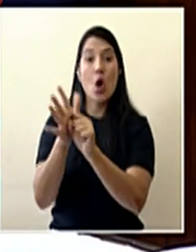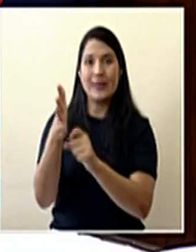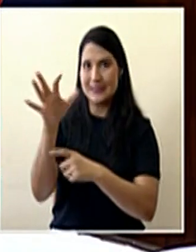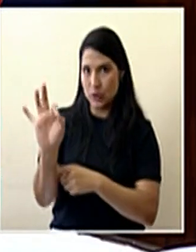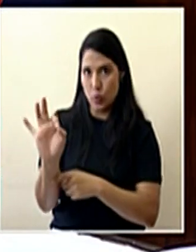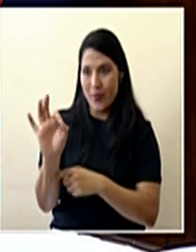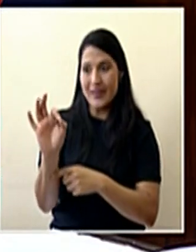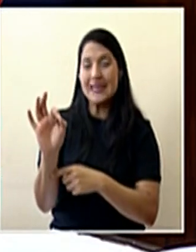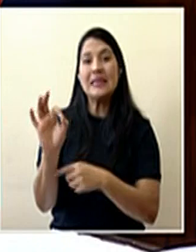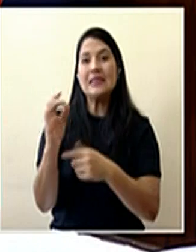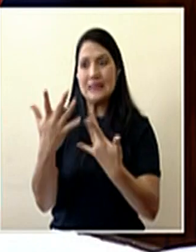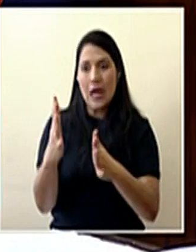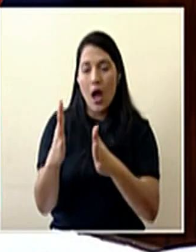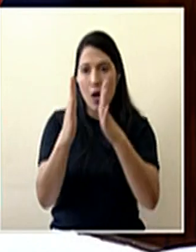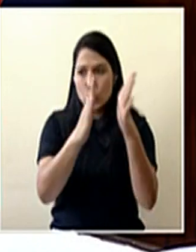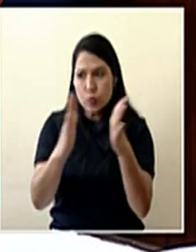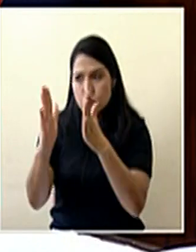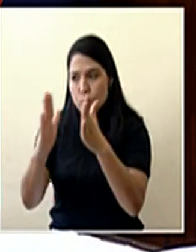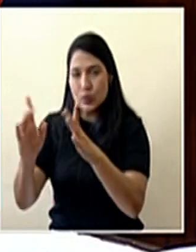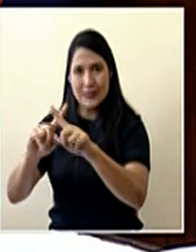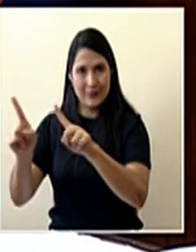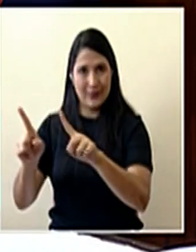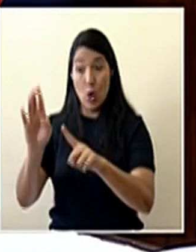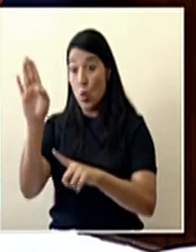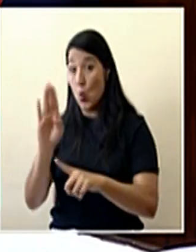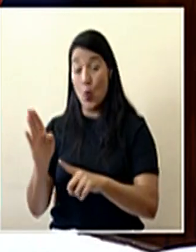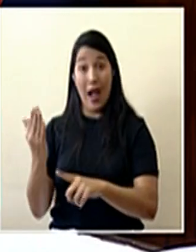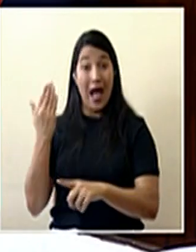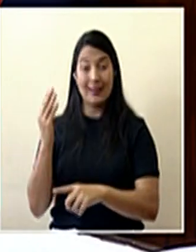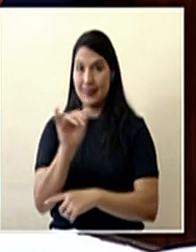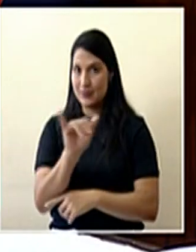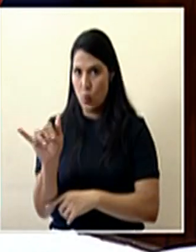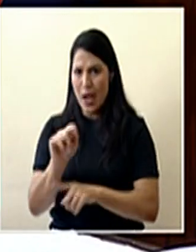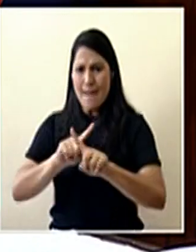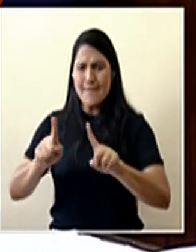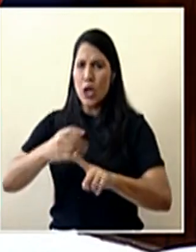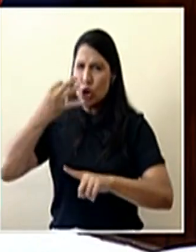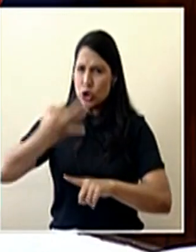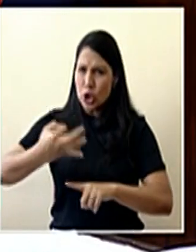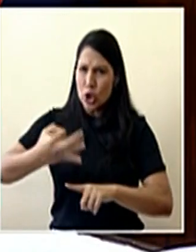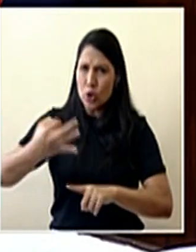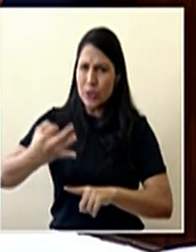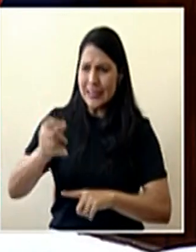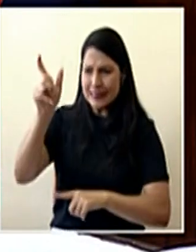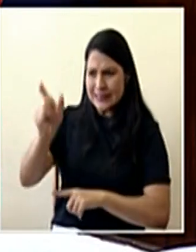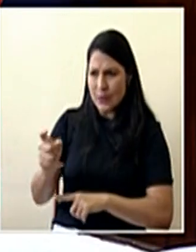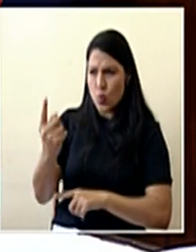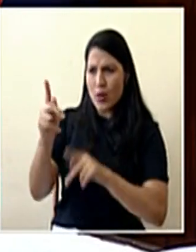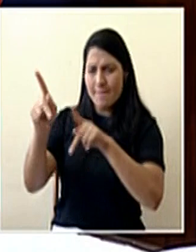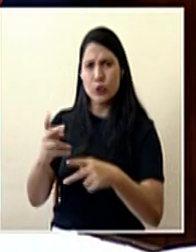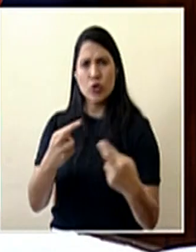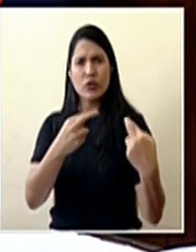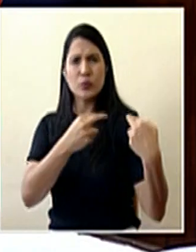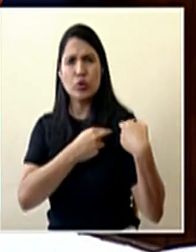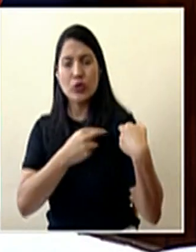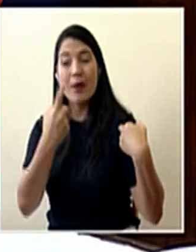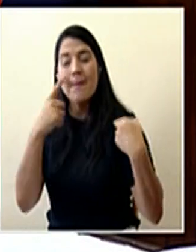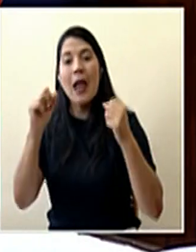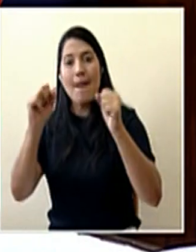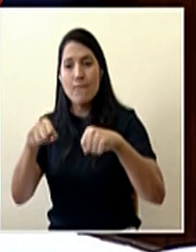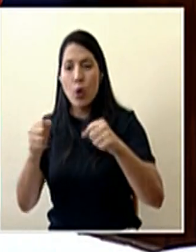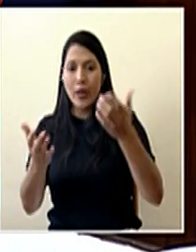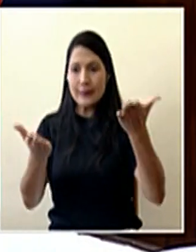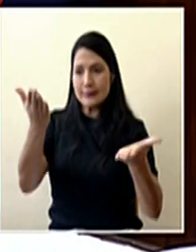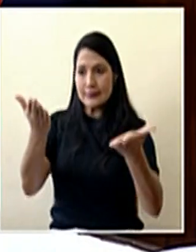había hecho eso en el país, pero todos los días hay gente asignada para distribuir las camas de una forma equitativa entre los diferentes centros